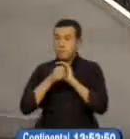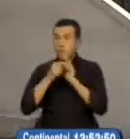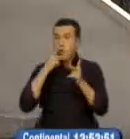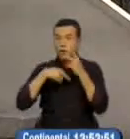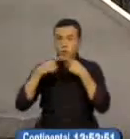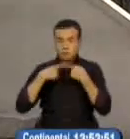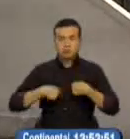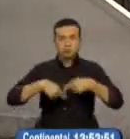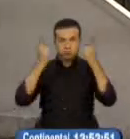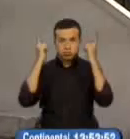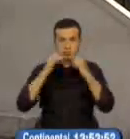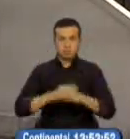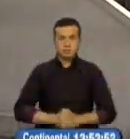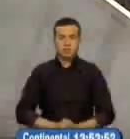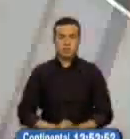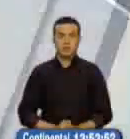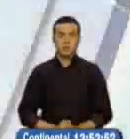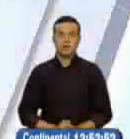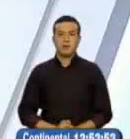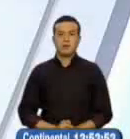falso.